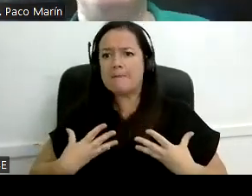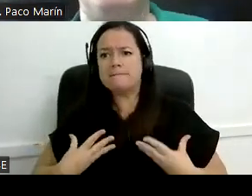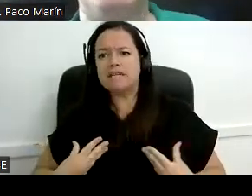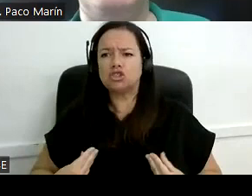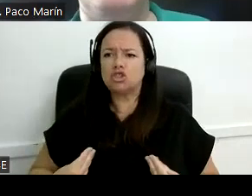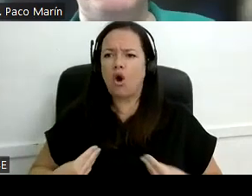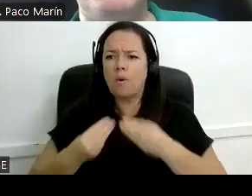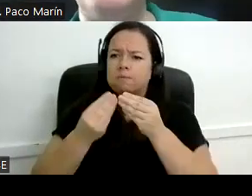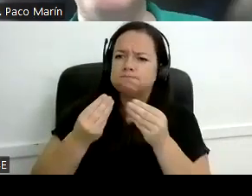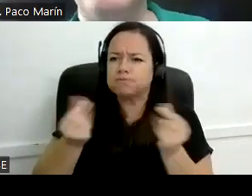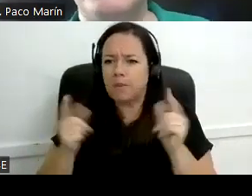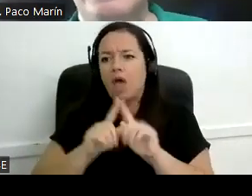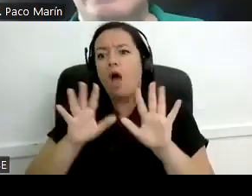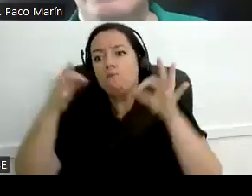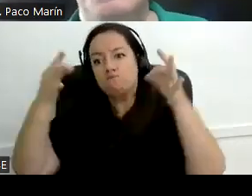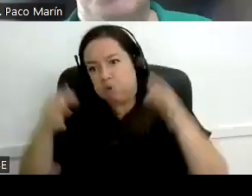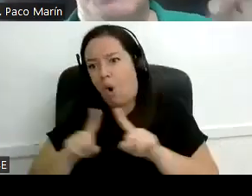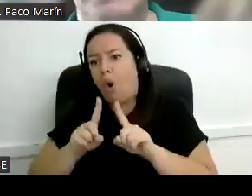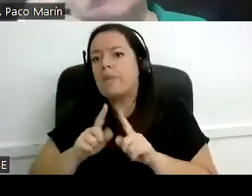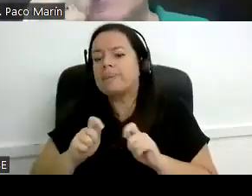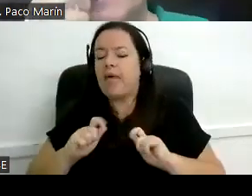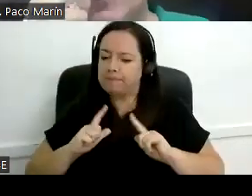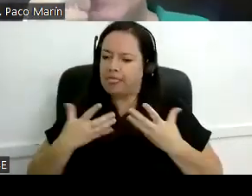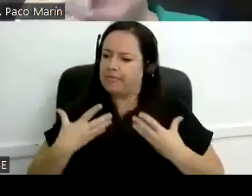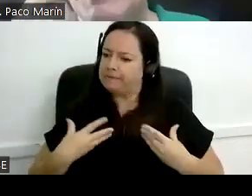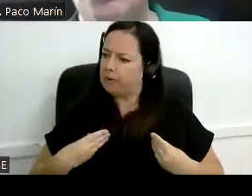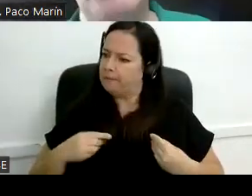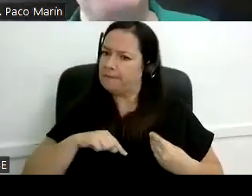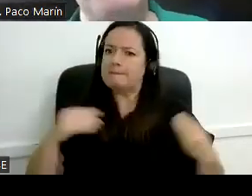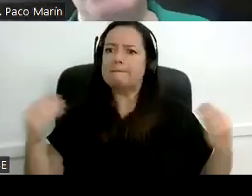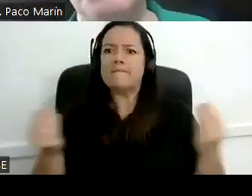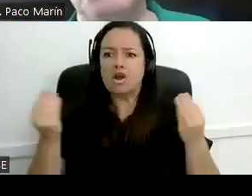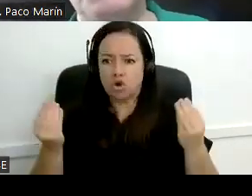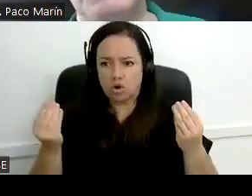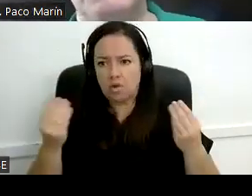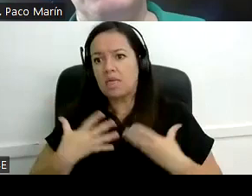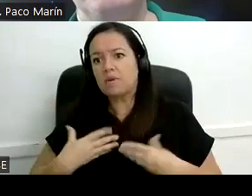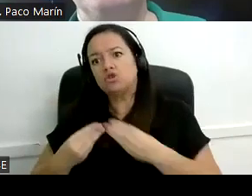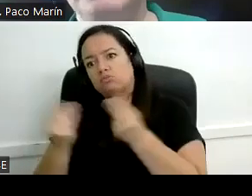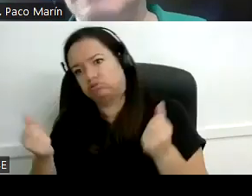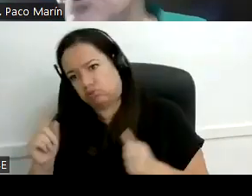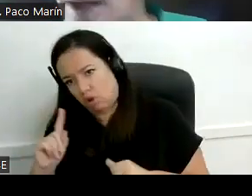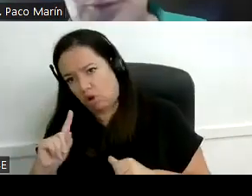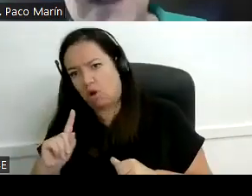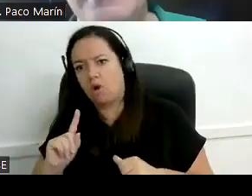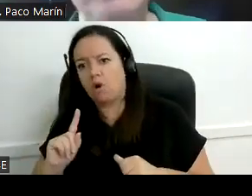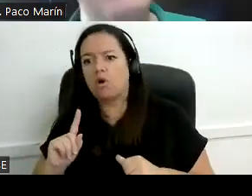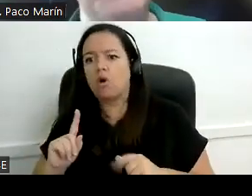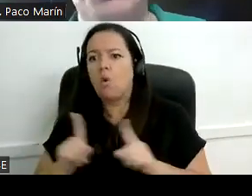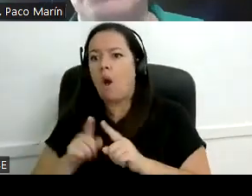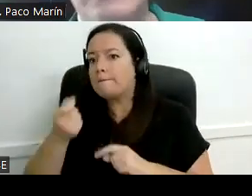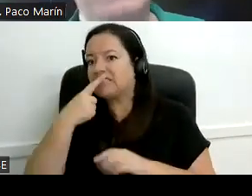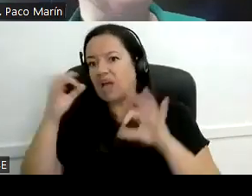comillas, entiéndase que es entre comillas realmente, no es un antidepresivo con la potencia que